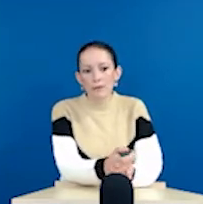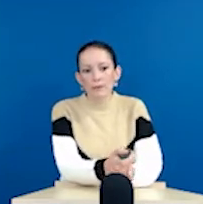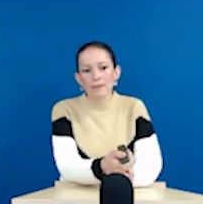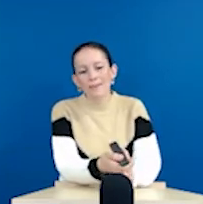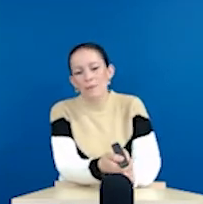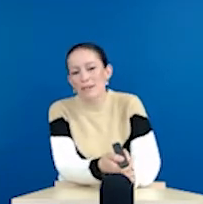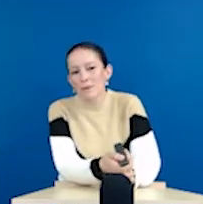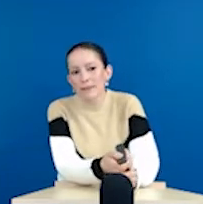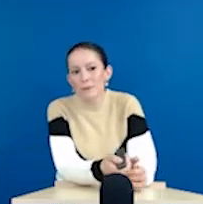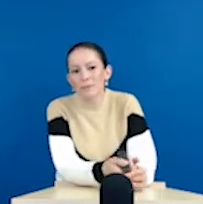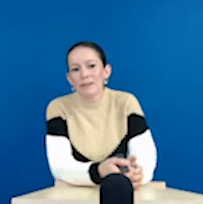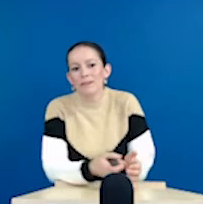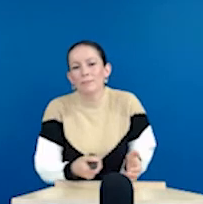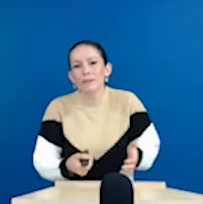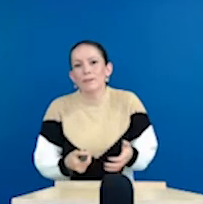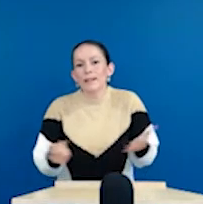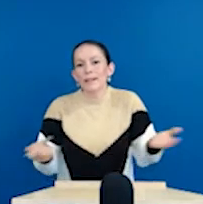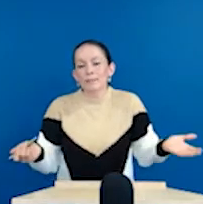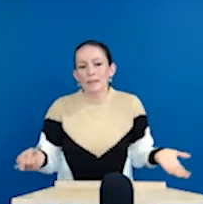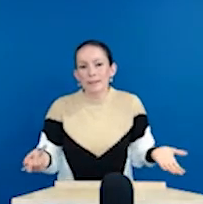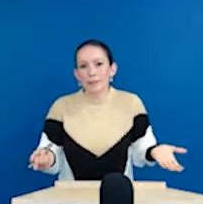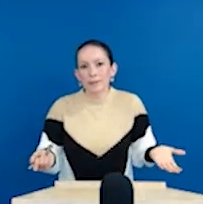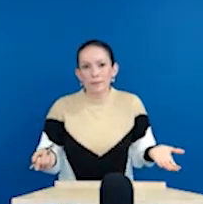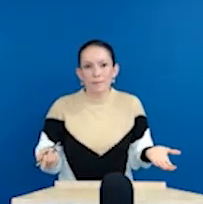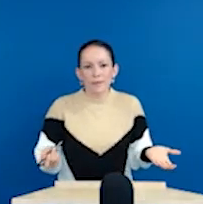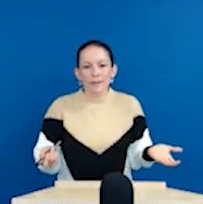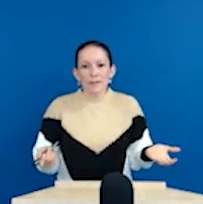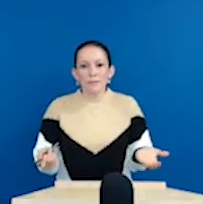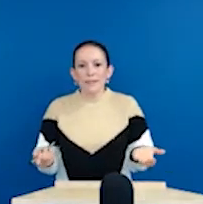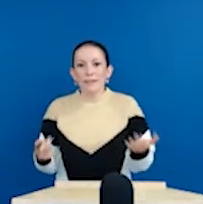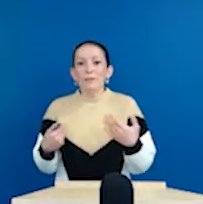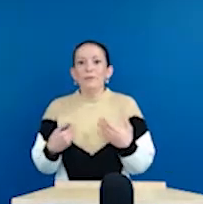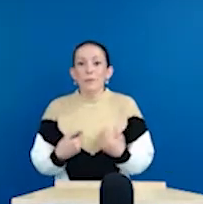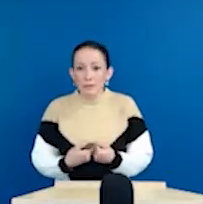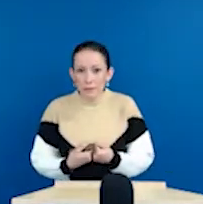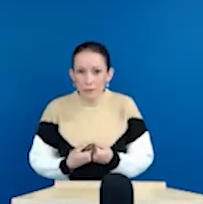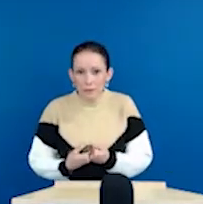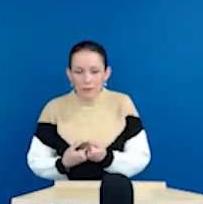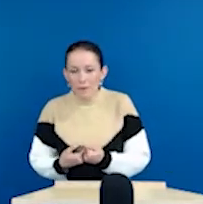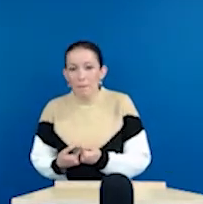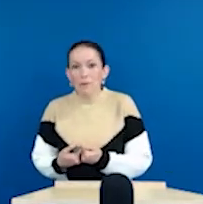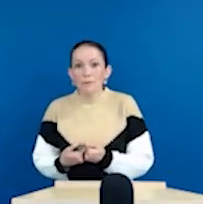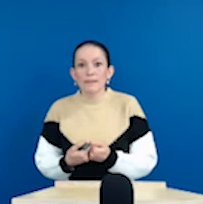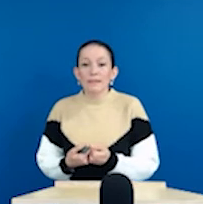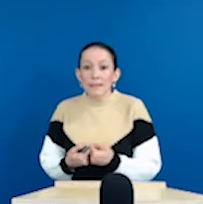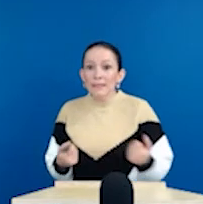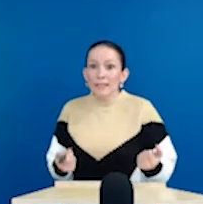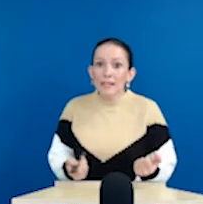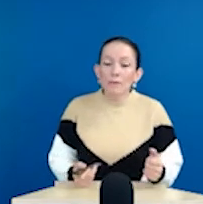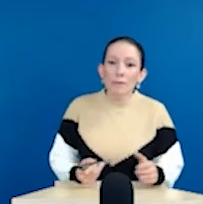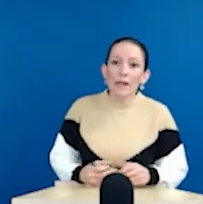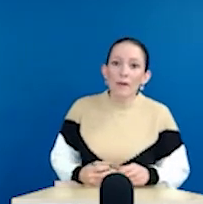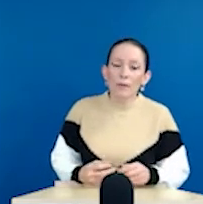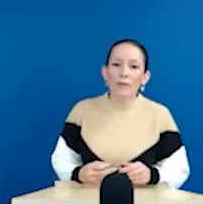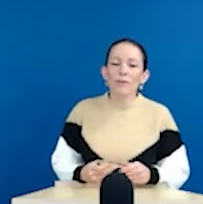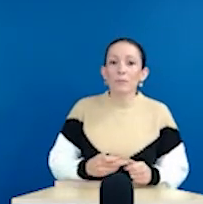es la educación. Cuando decimos participación, ¿qué es participación? Los pacientes son nuestros, pero los pacientes